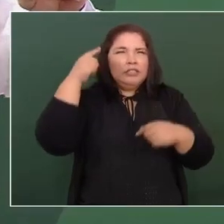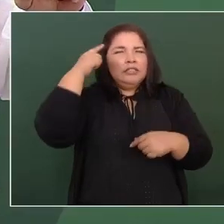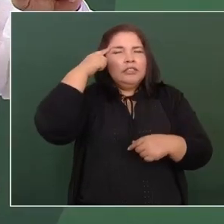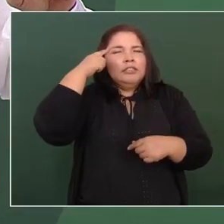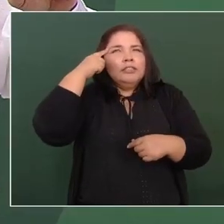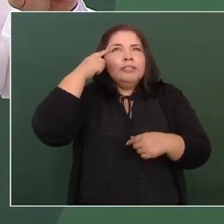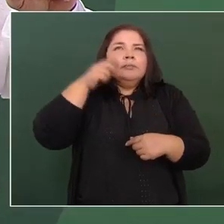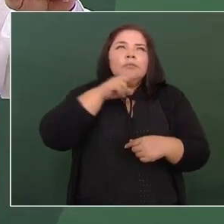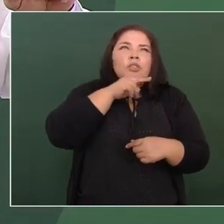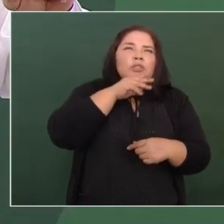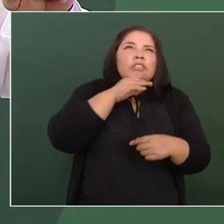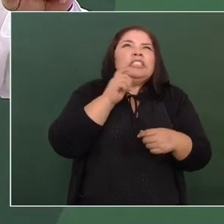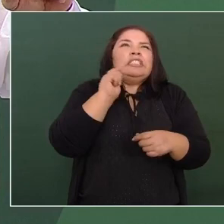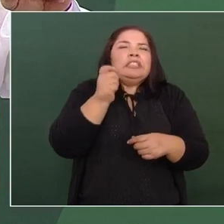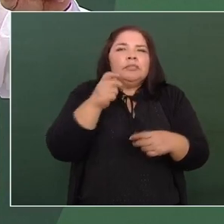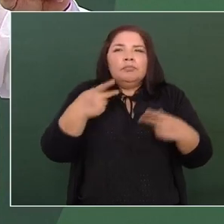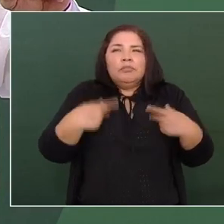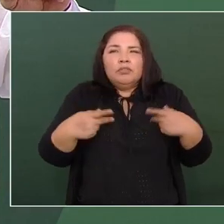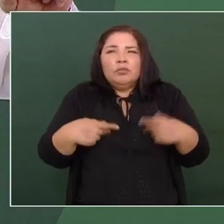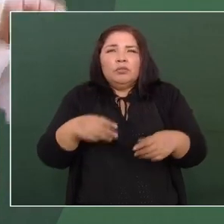encontrar.